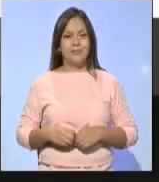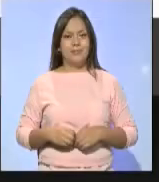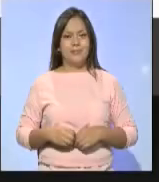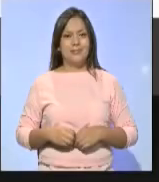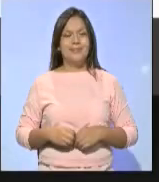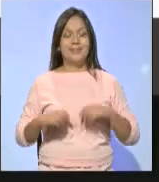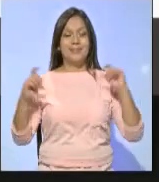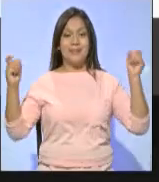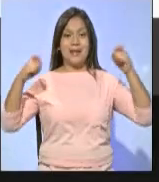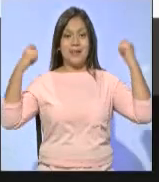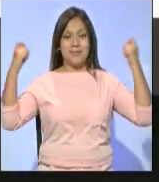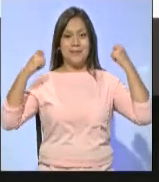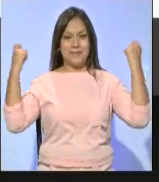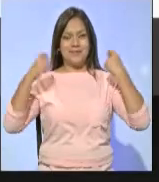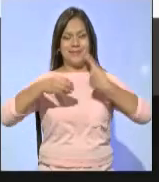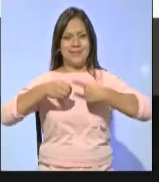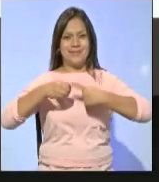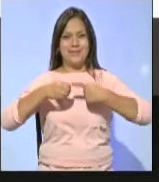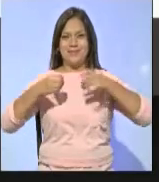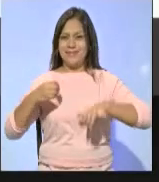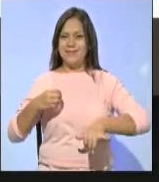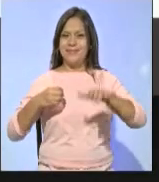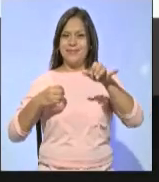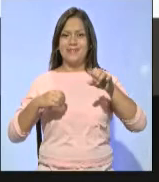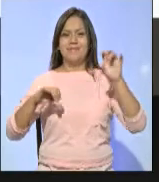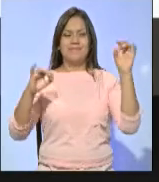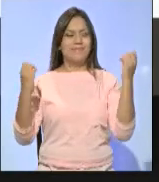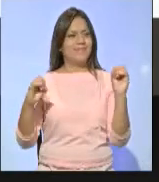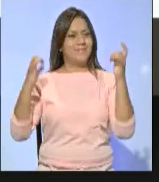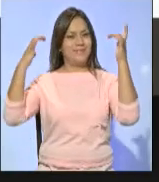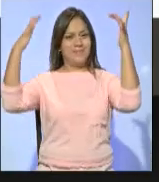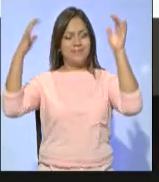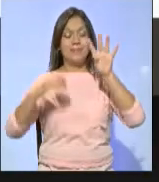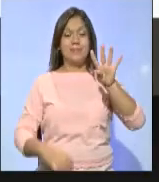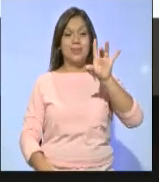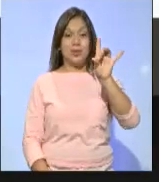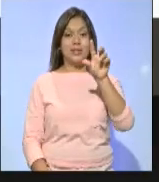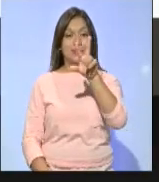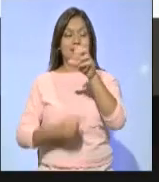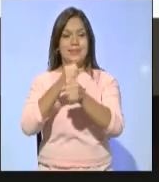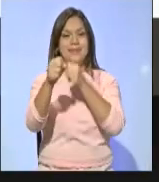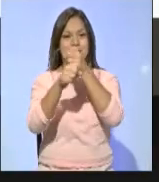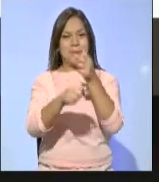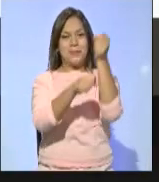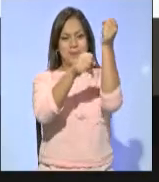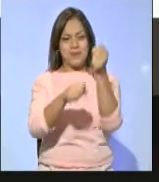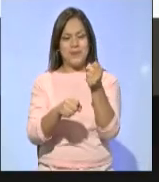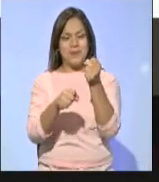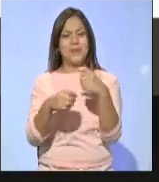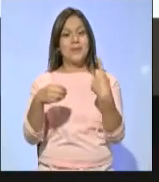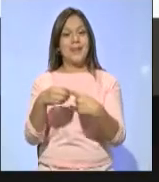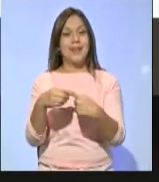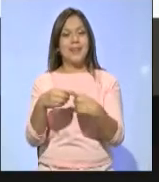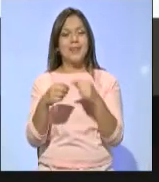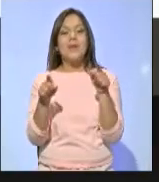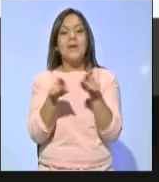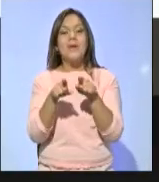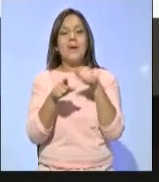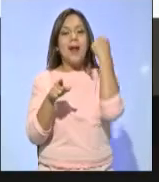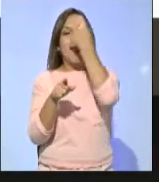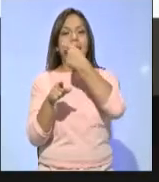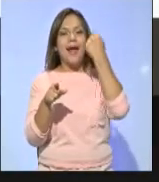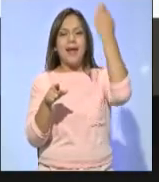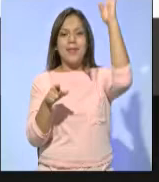Las fiestas continúan en conmemoración de los 483 años de fundación de la Carita de Dios. Y estos son los